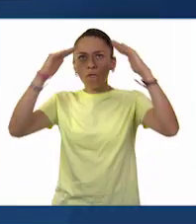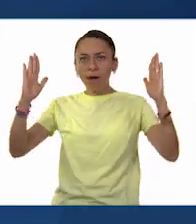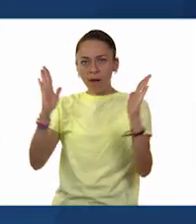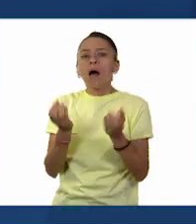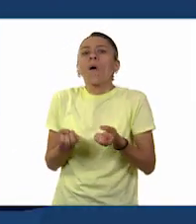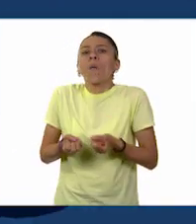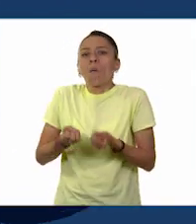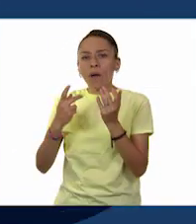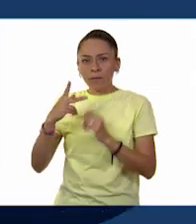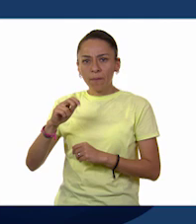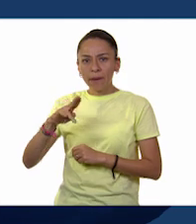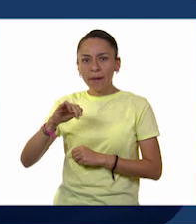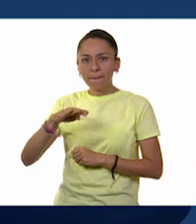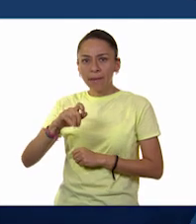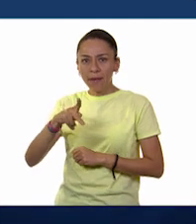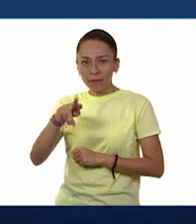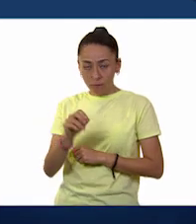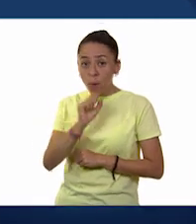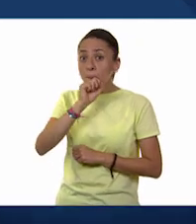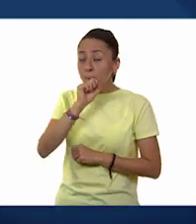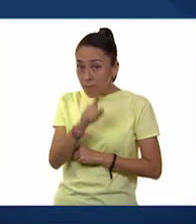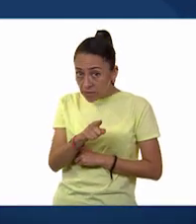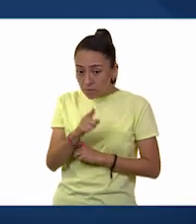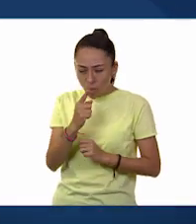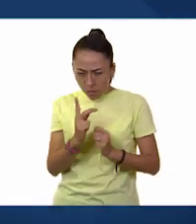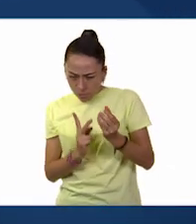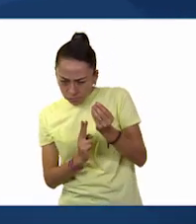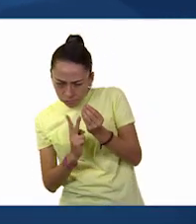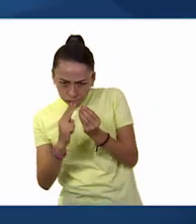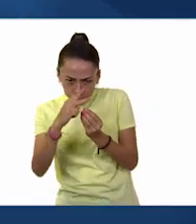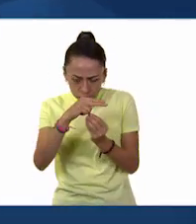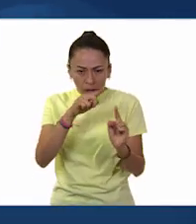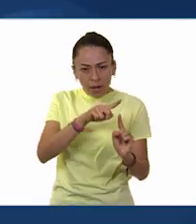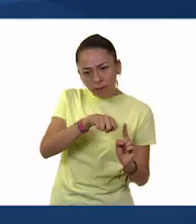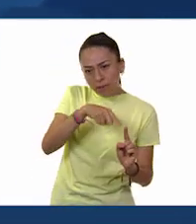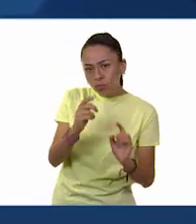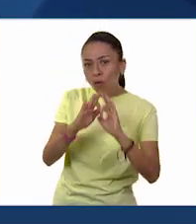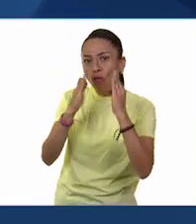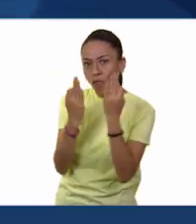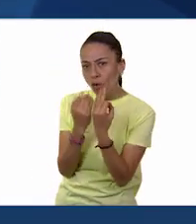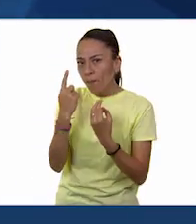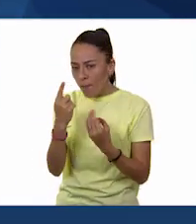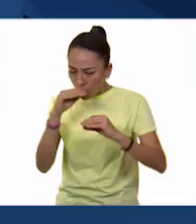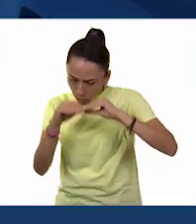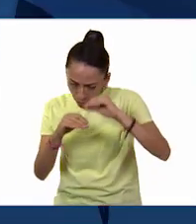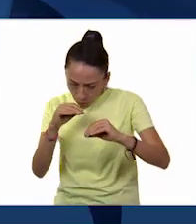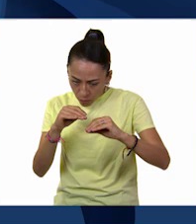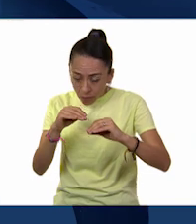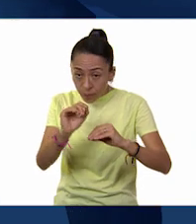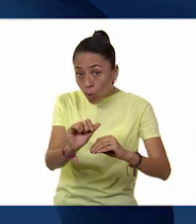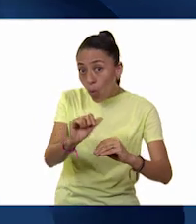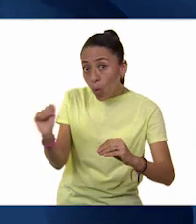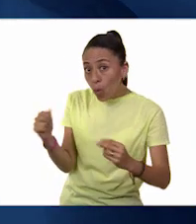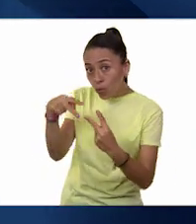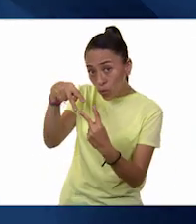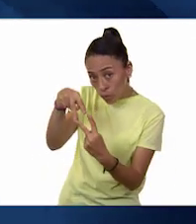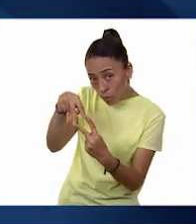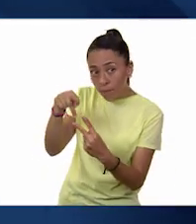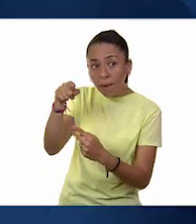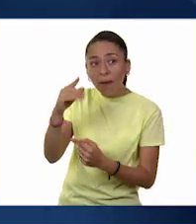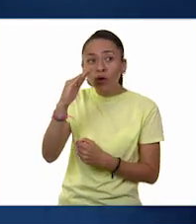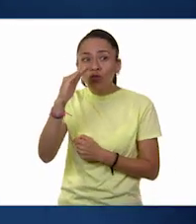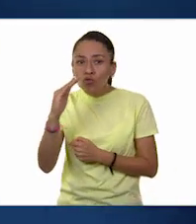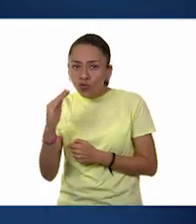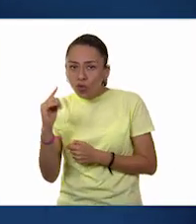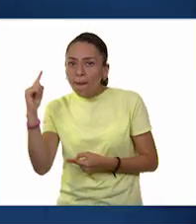la diagonal mayor y forma la figura 1. Sobre el otro rombo, el otro compañero debe recortar sobre la diagonal menor